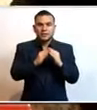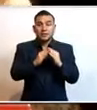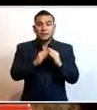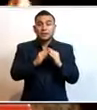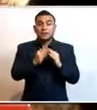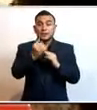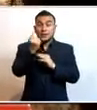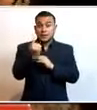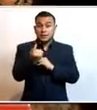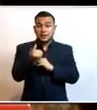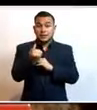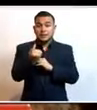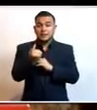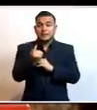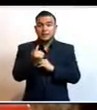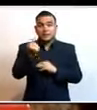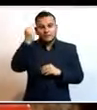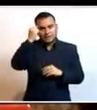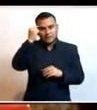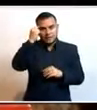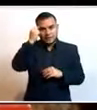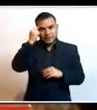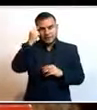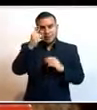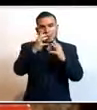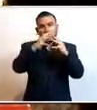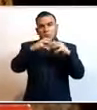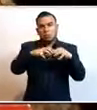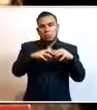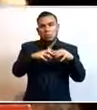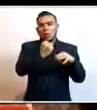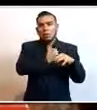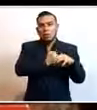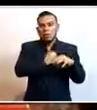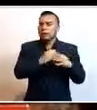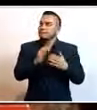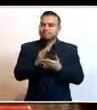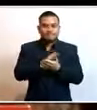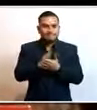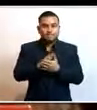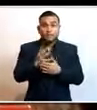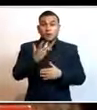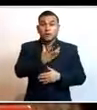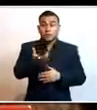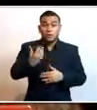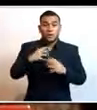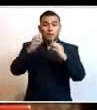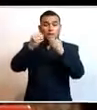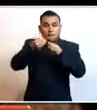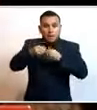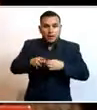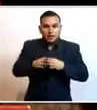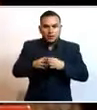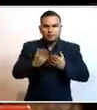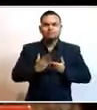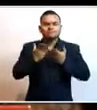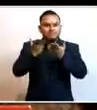una señora que piensa que lo perdió todo, pero no lo ha perdido todo, porque todo lo que perdió se lo vamos a